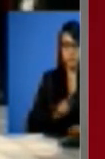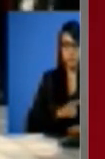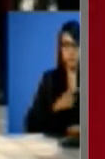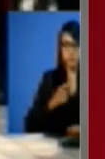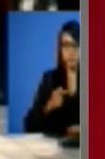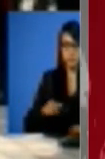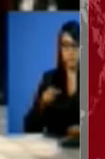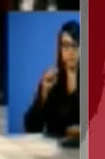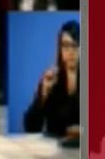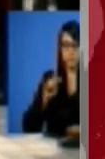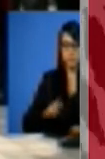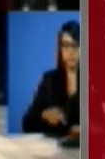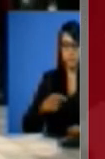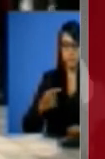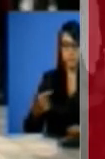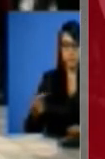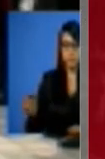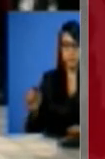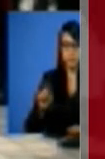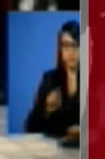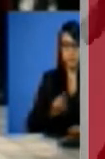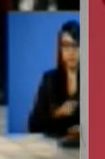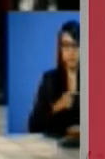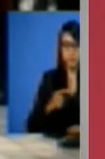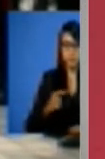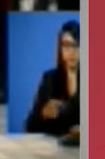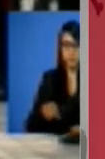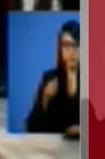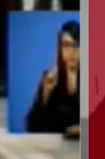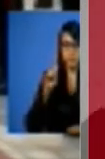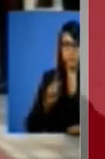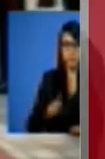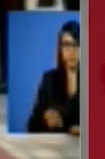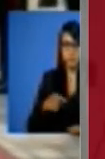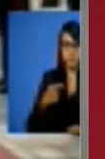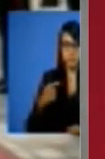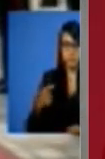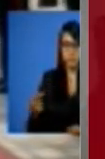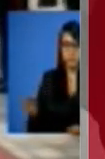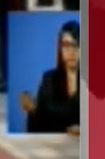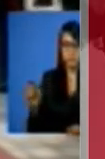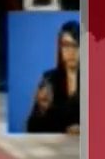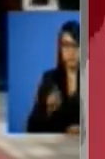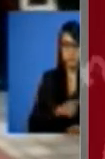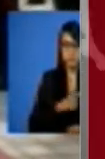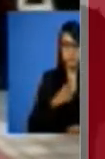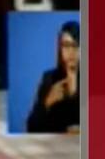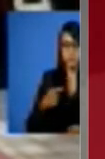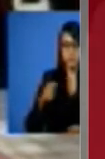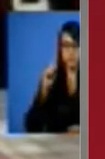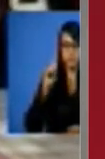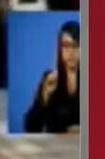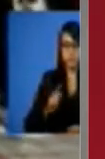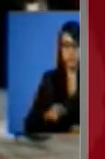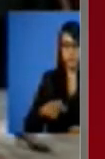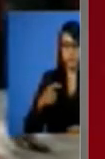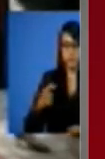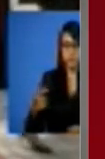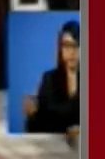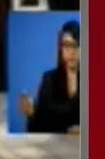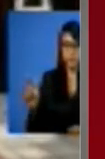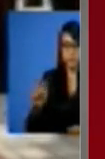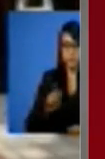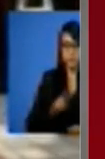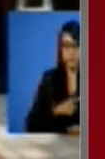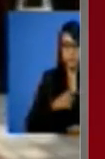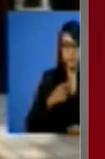además es fundamental impulsar una agenda de transparencia y obviamente hay que resolver el tema previsional pues